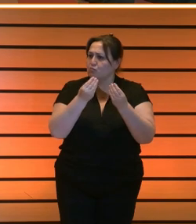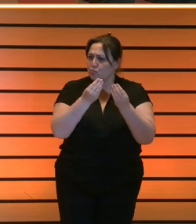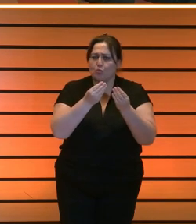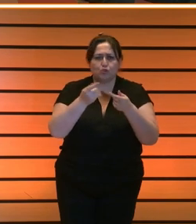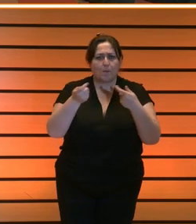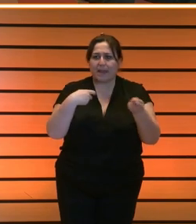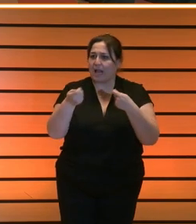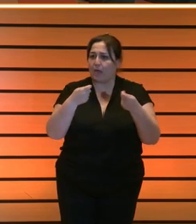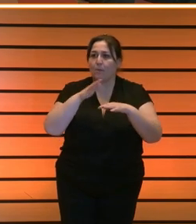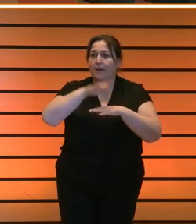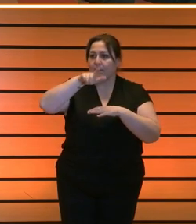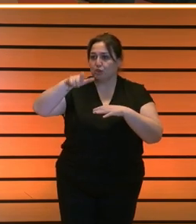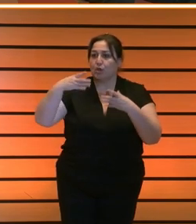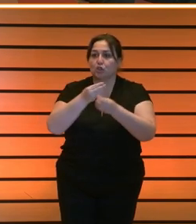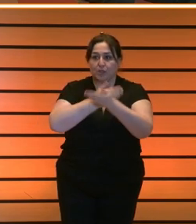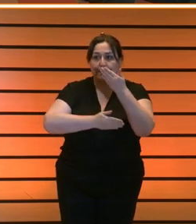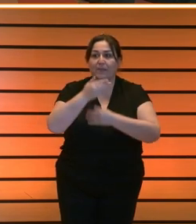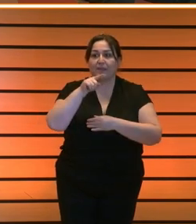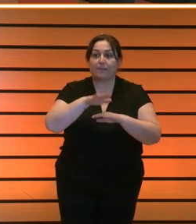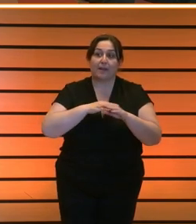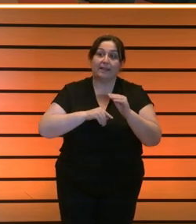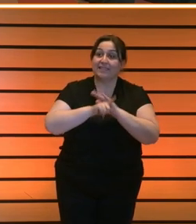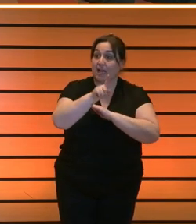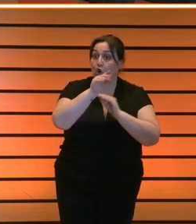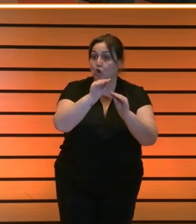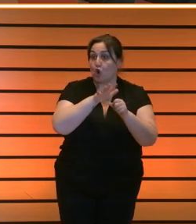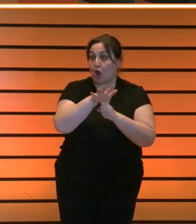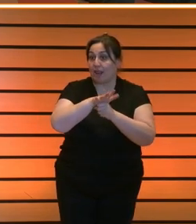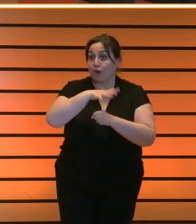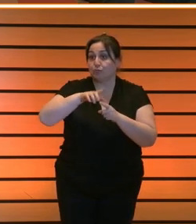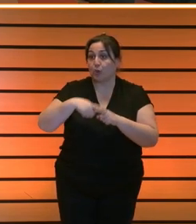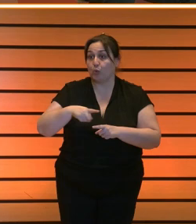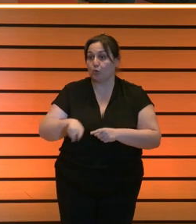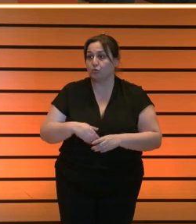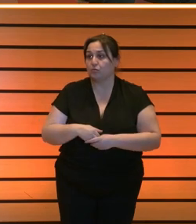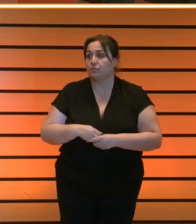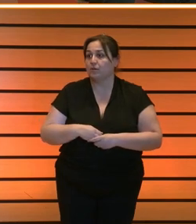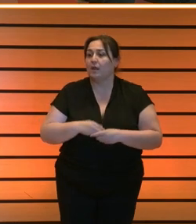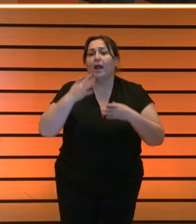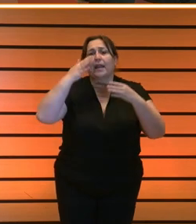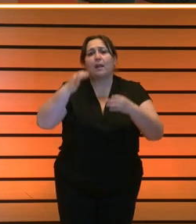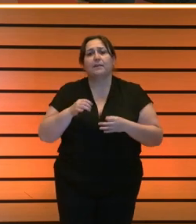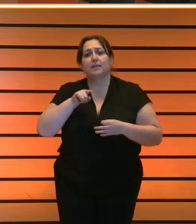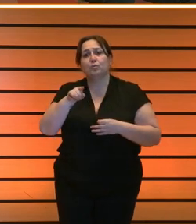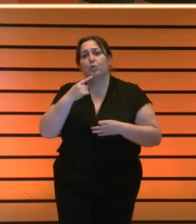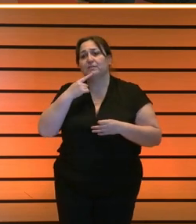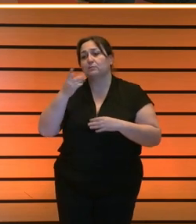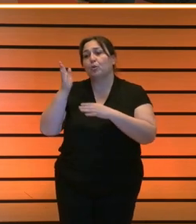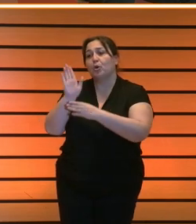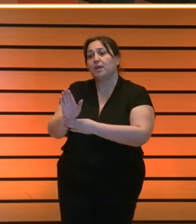para también para las personas con discapacidad en el desarrollo local de estos productos realmente lo que estás